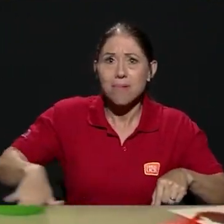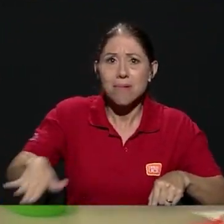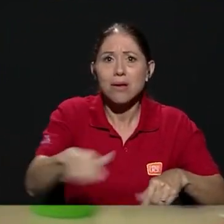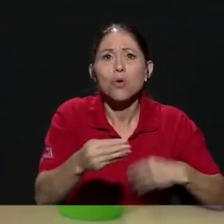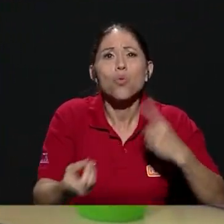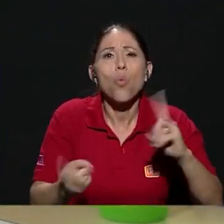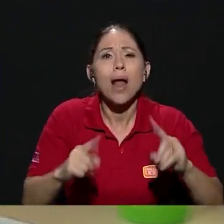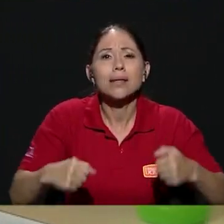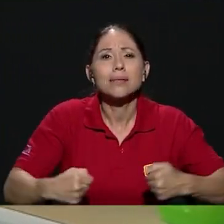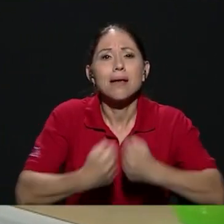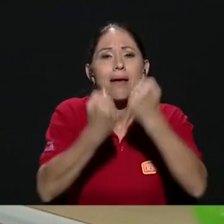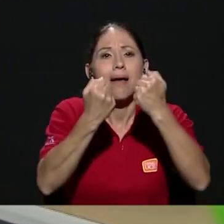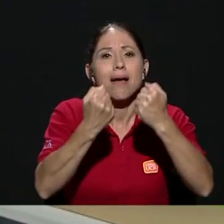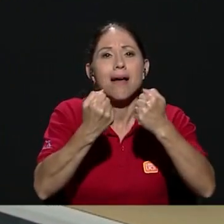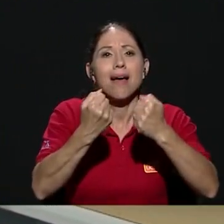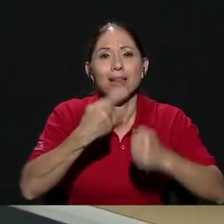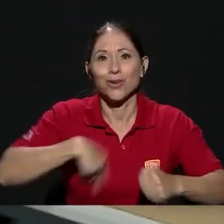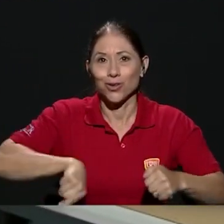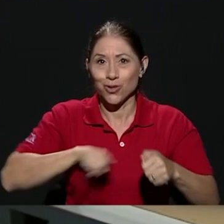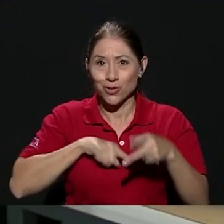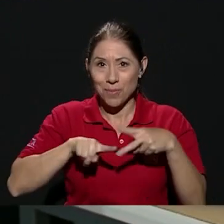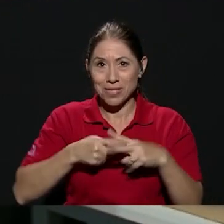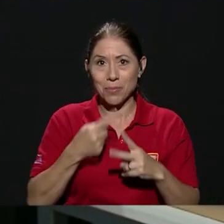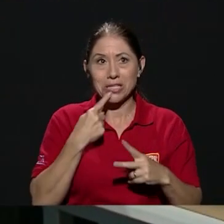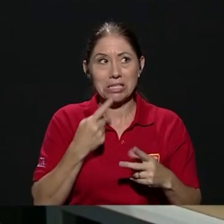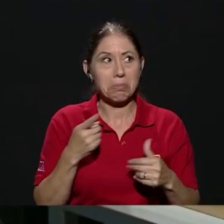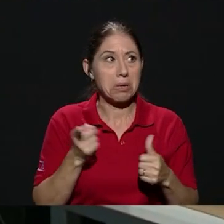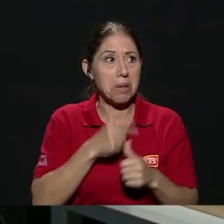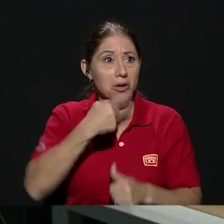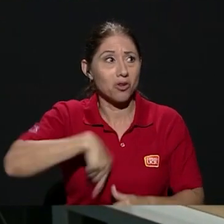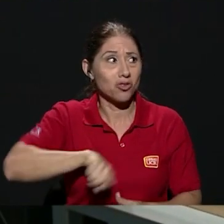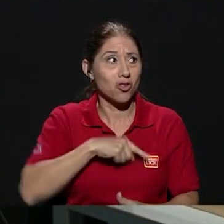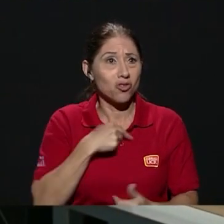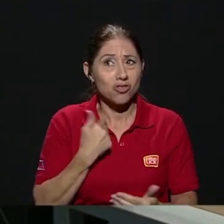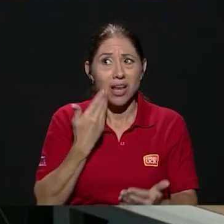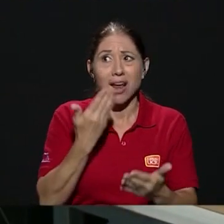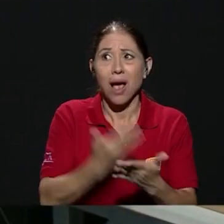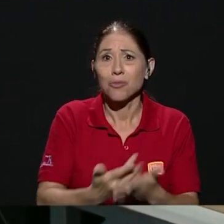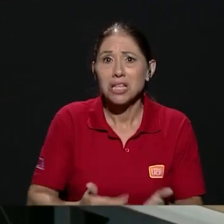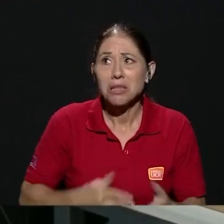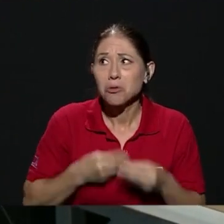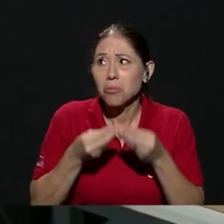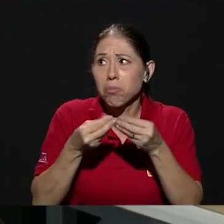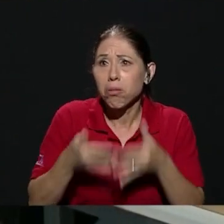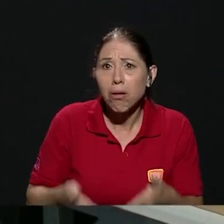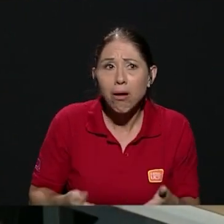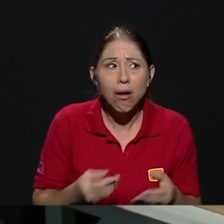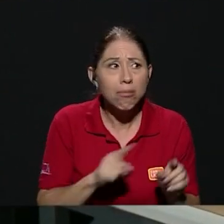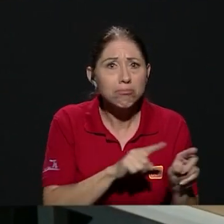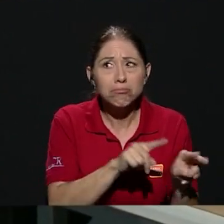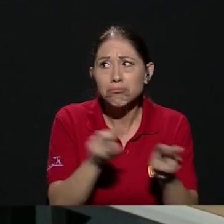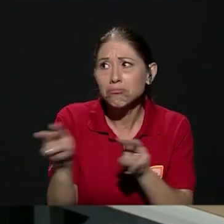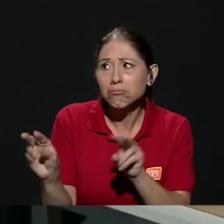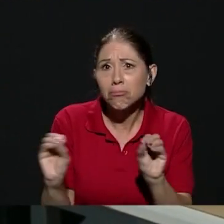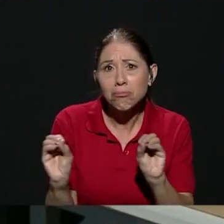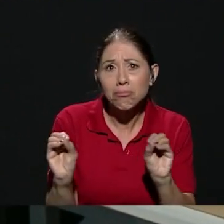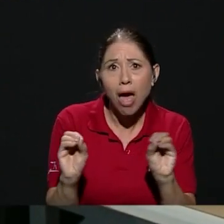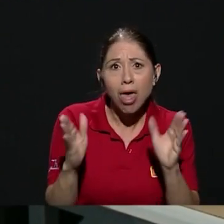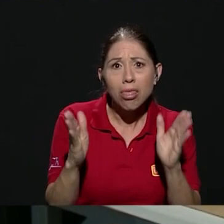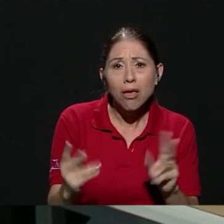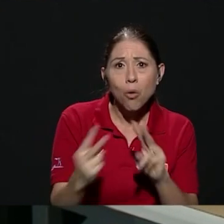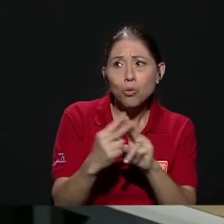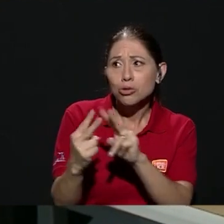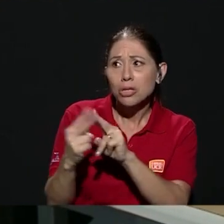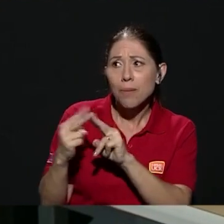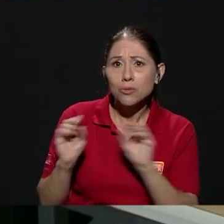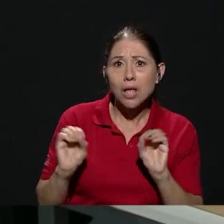Entonces ahí fue donde empezamos a decir, bueno, en un inicio llegamos y estamos perdidos, no tenemos a nadie, no conocemos nada. Compañeros